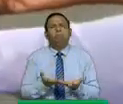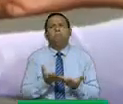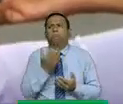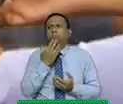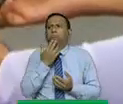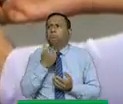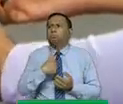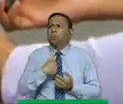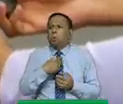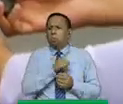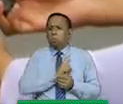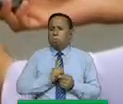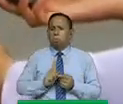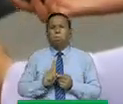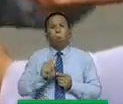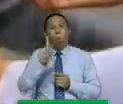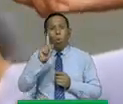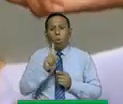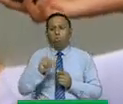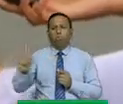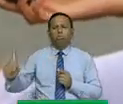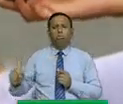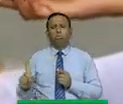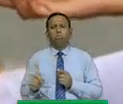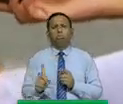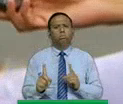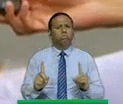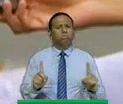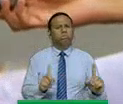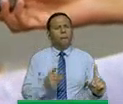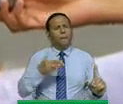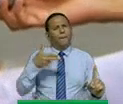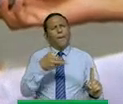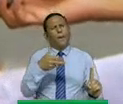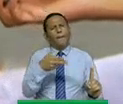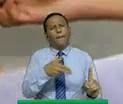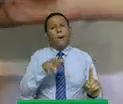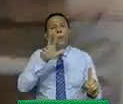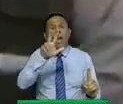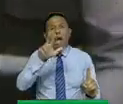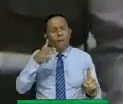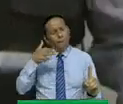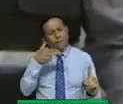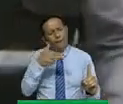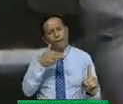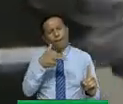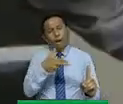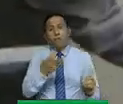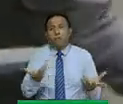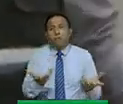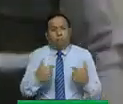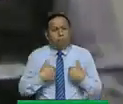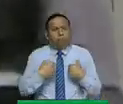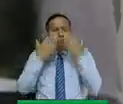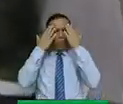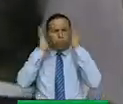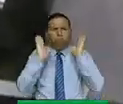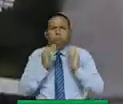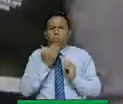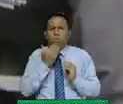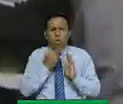el otro viene caminando. Y le impacta más de 3 impactos de bala en el cuerpo. Vamos a ver qué es lo que ha pasado, porque la señora estaba con otras personas